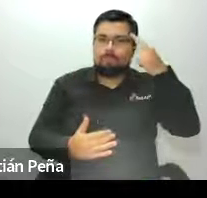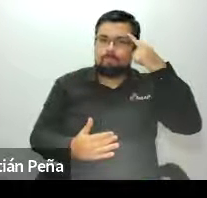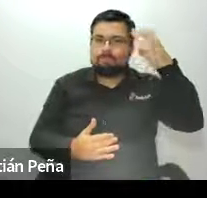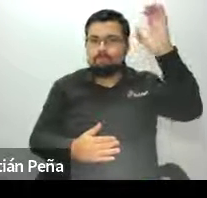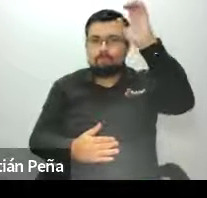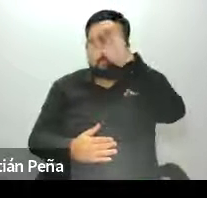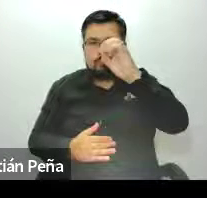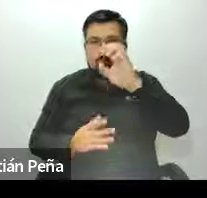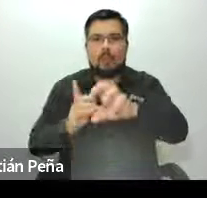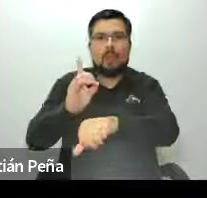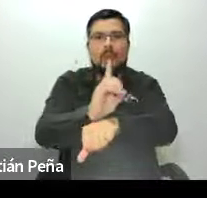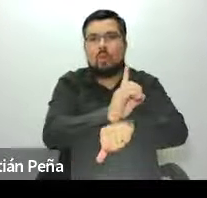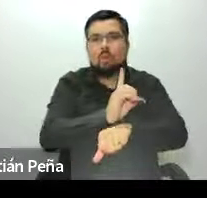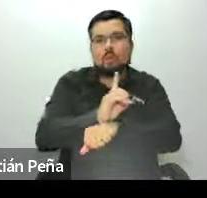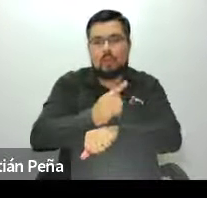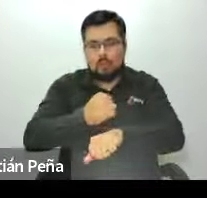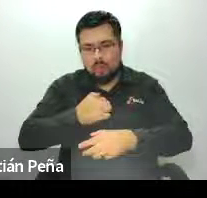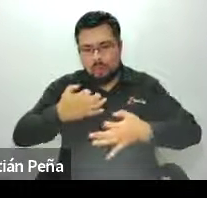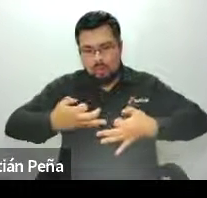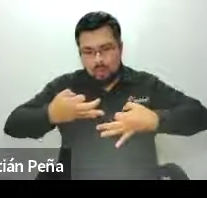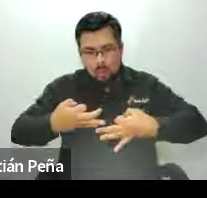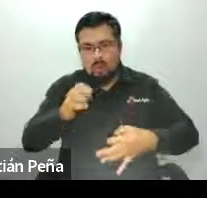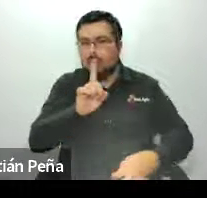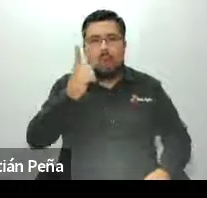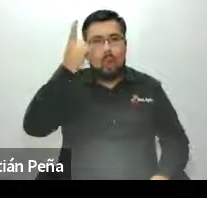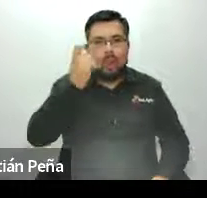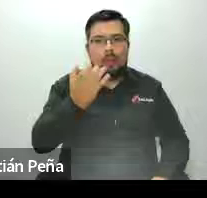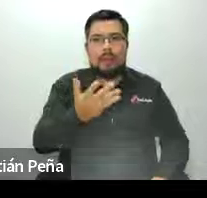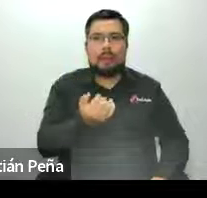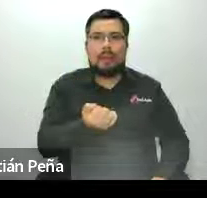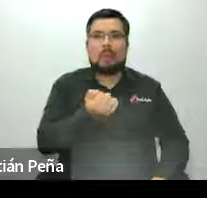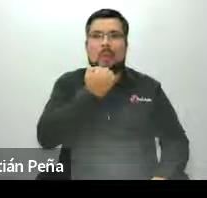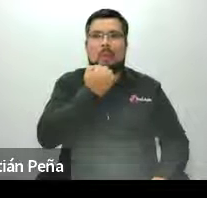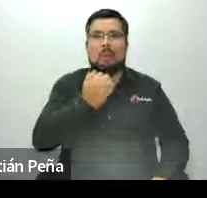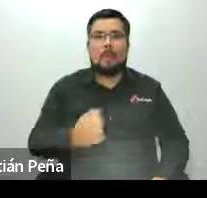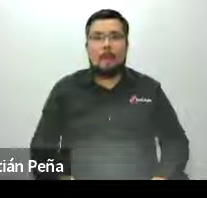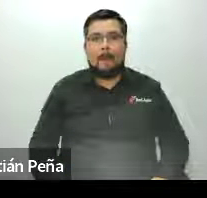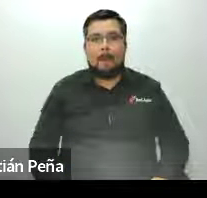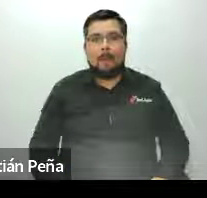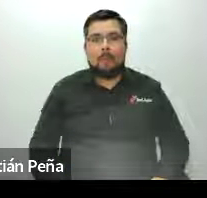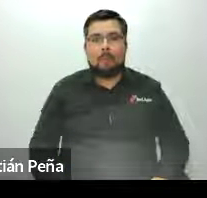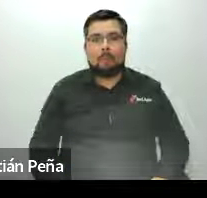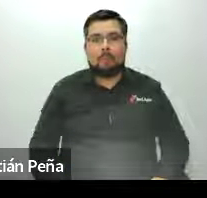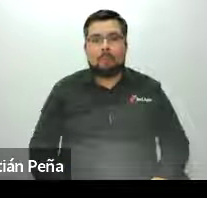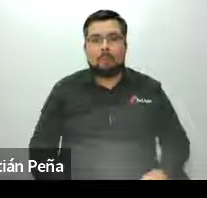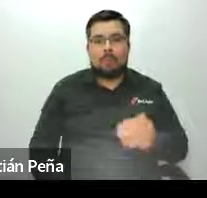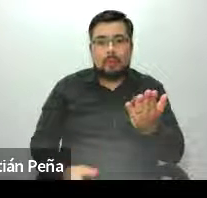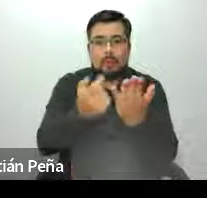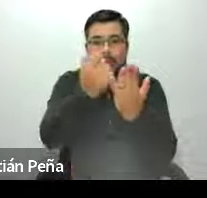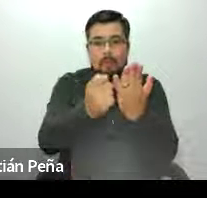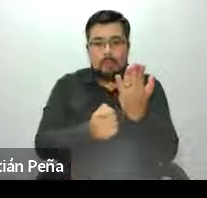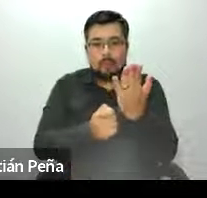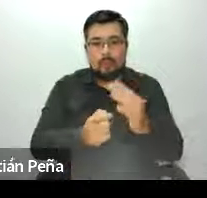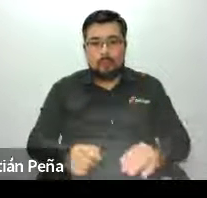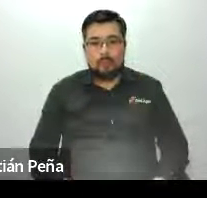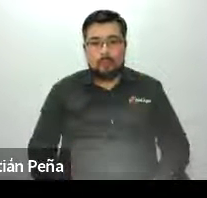estoy segura que no creo que sea el error de, de esa evaluación, o sea, no creo que haya